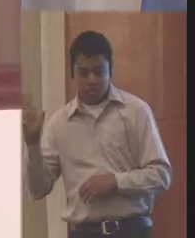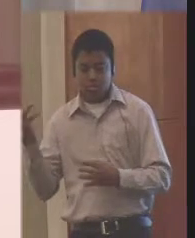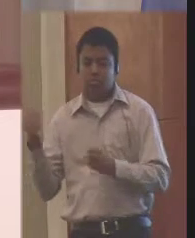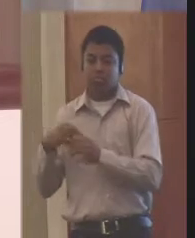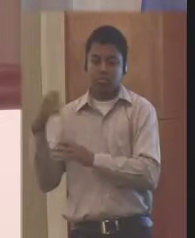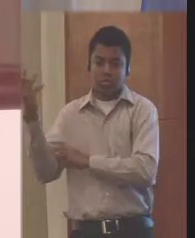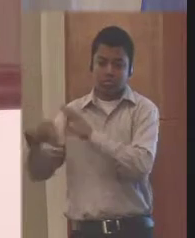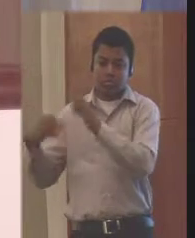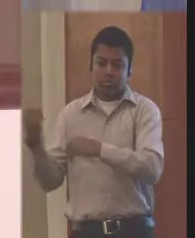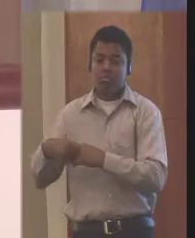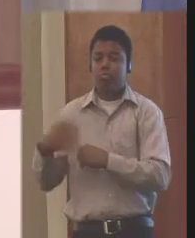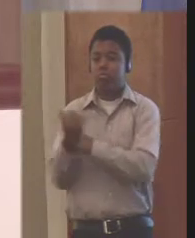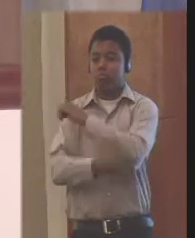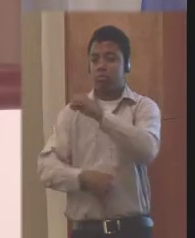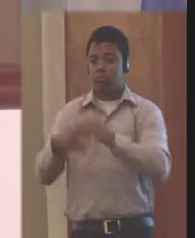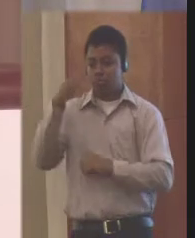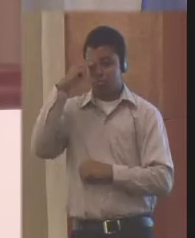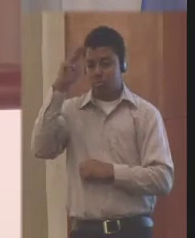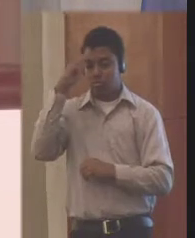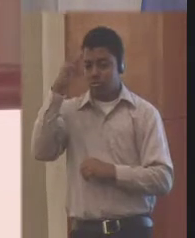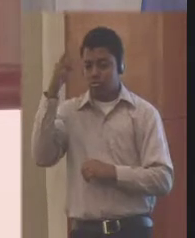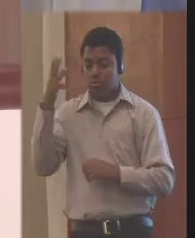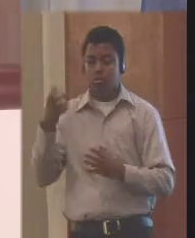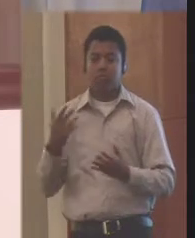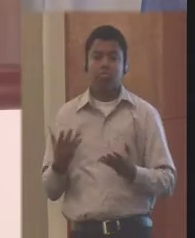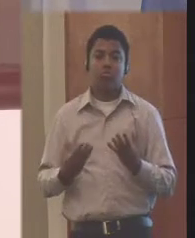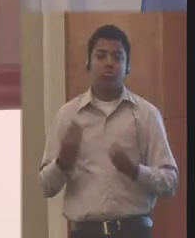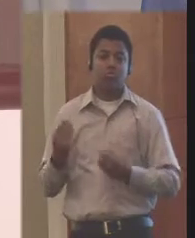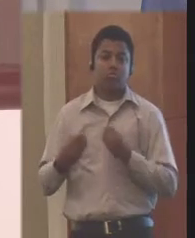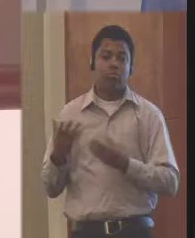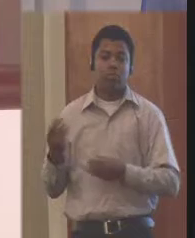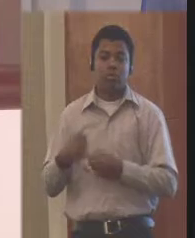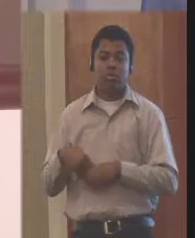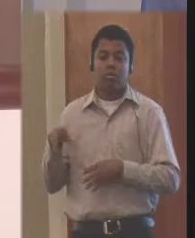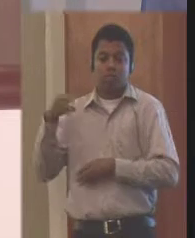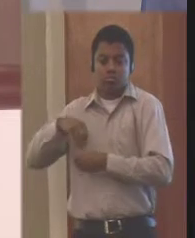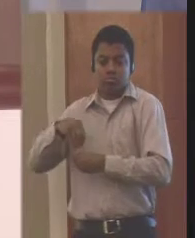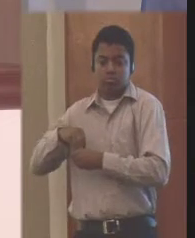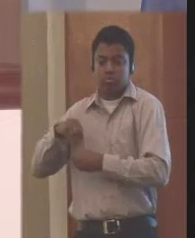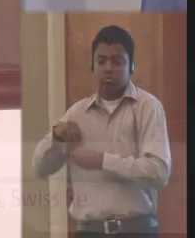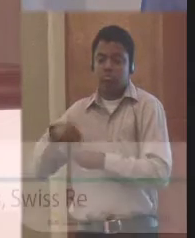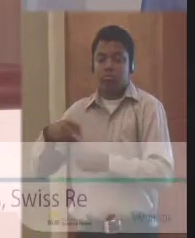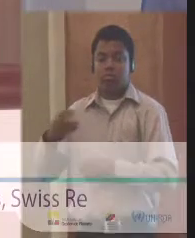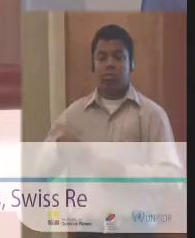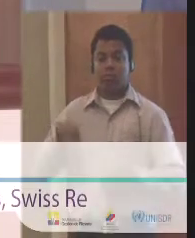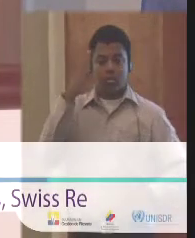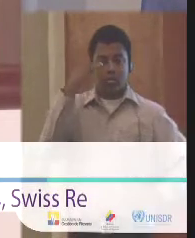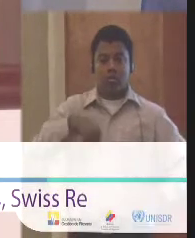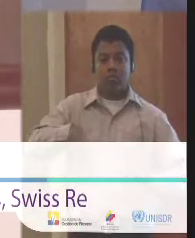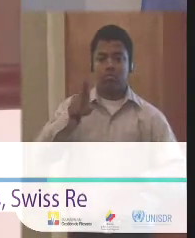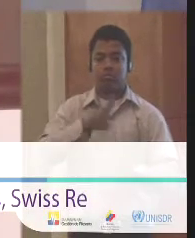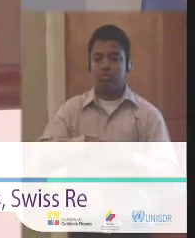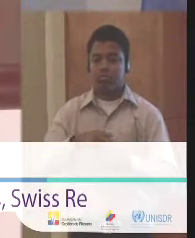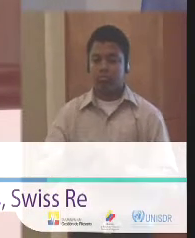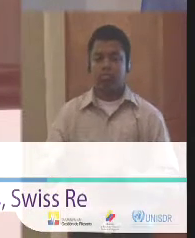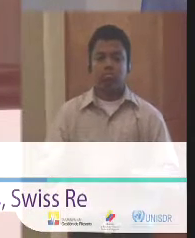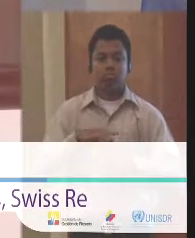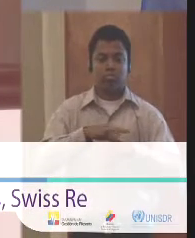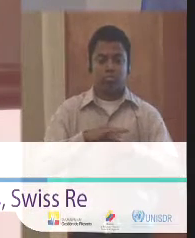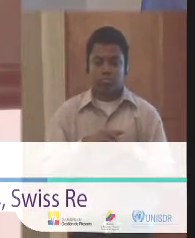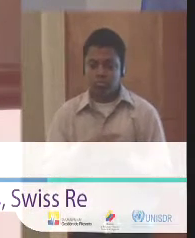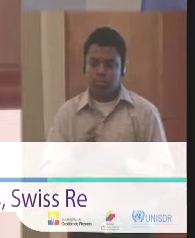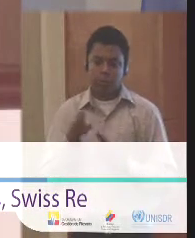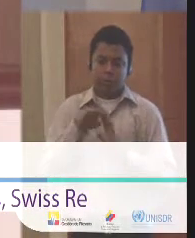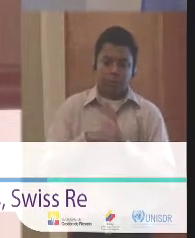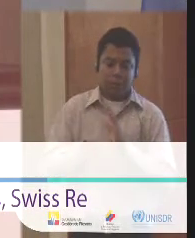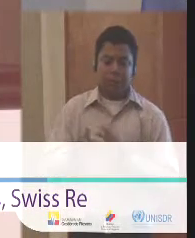frecuentes. Después cuentan con una protección de seguro por encima, y para los riesgos aún más graves, como por ejemplo